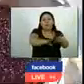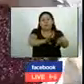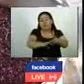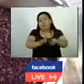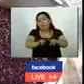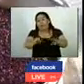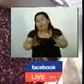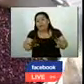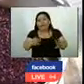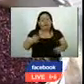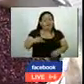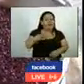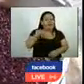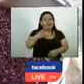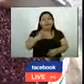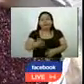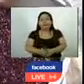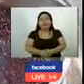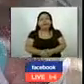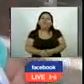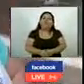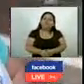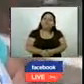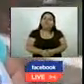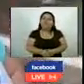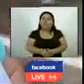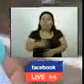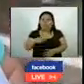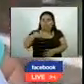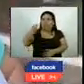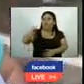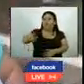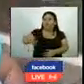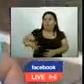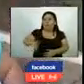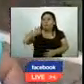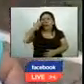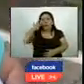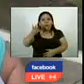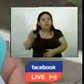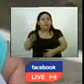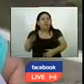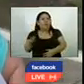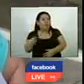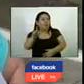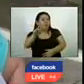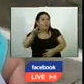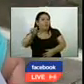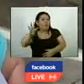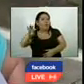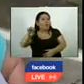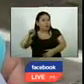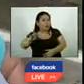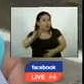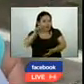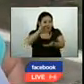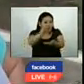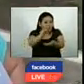pero este ya no es suficiente. Sí, les ha encontrado bien caro. Por ejemplo, el frijol está a 1.40 aquí, la